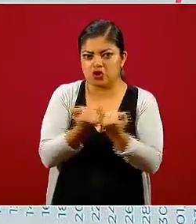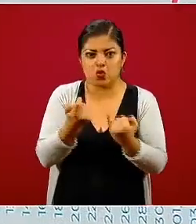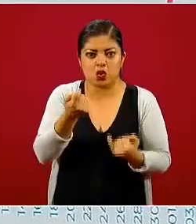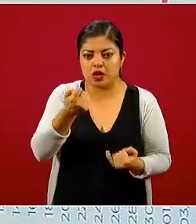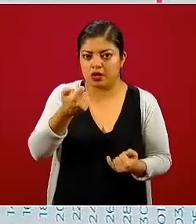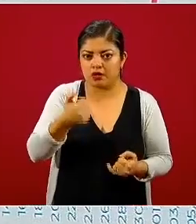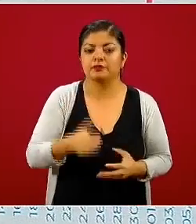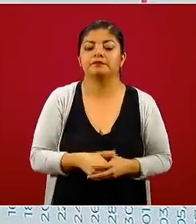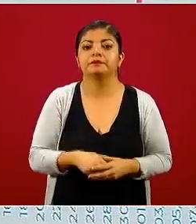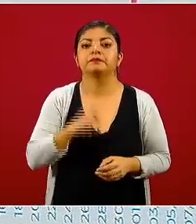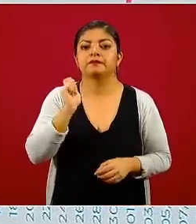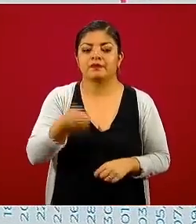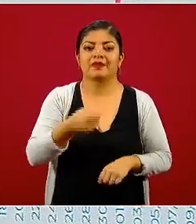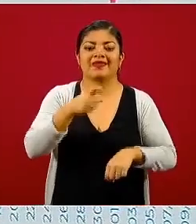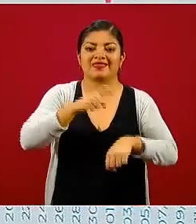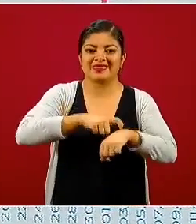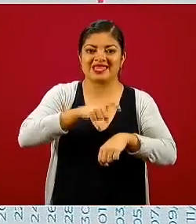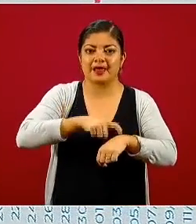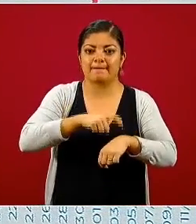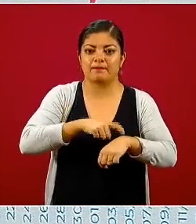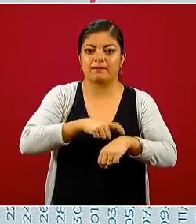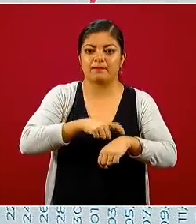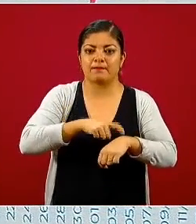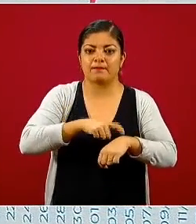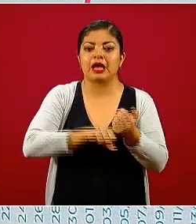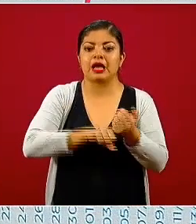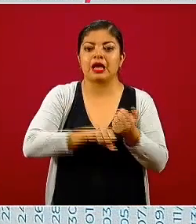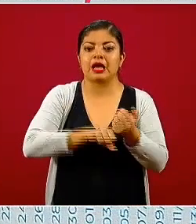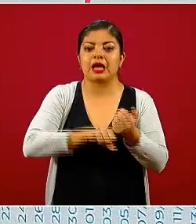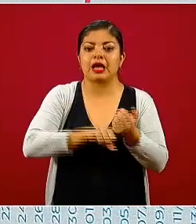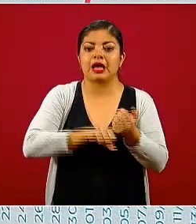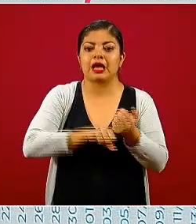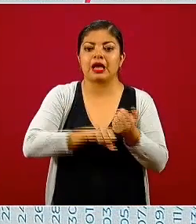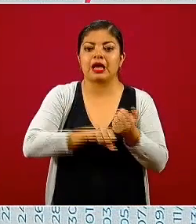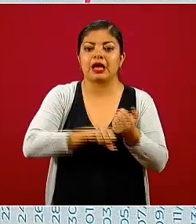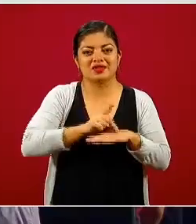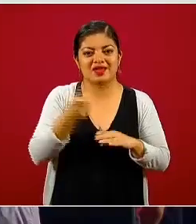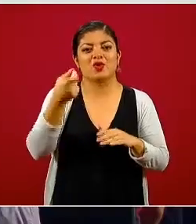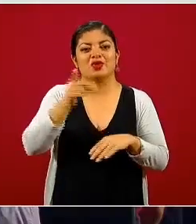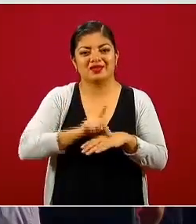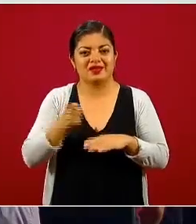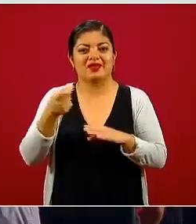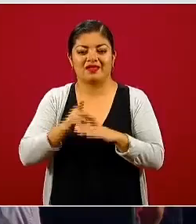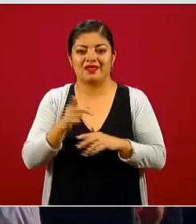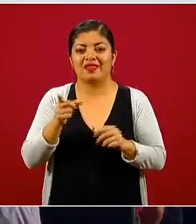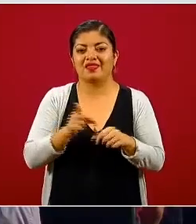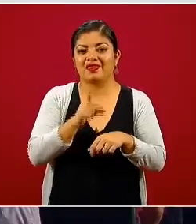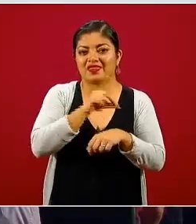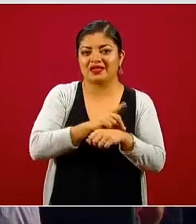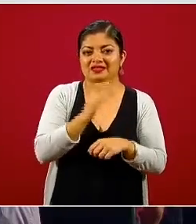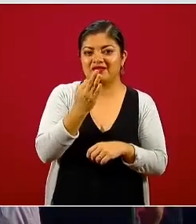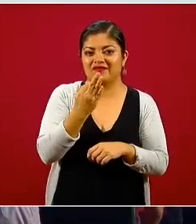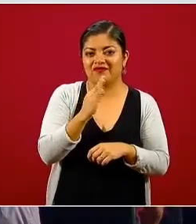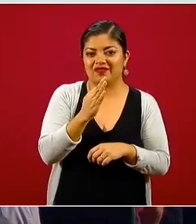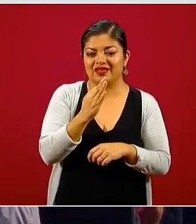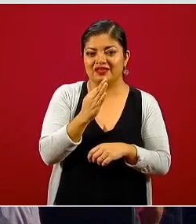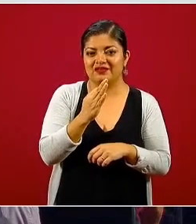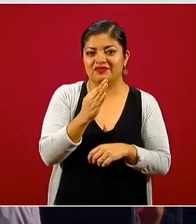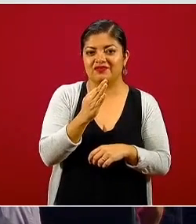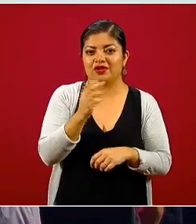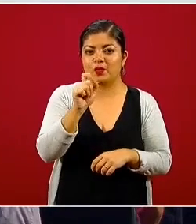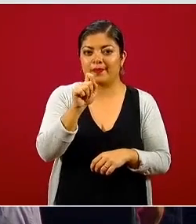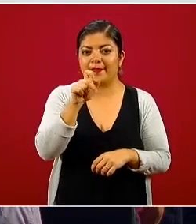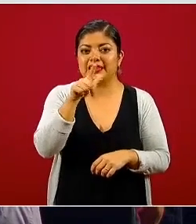Es el tiempo, en este caso representado por días transcurridos desde una fecha referencial, concretamente es 27 de